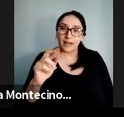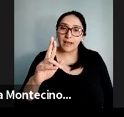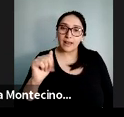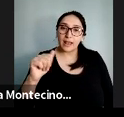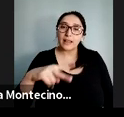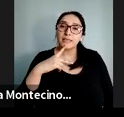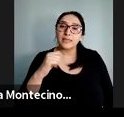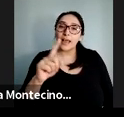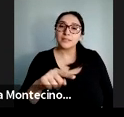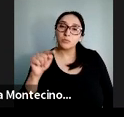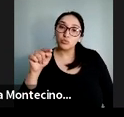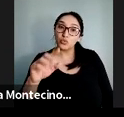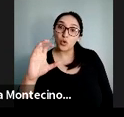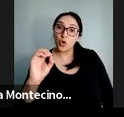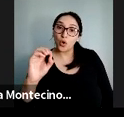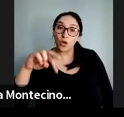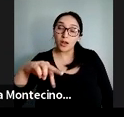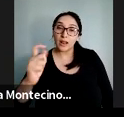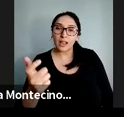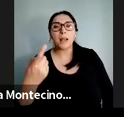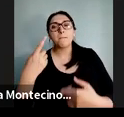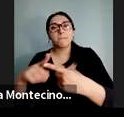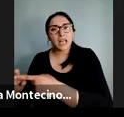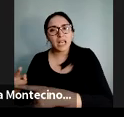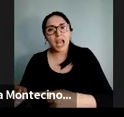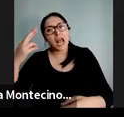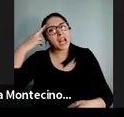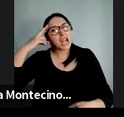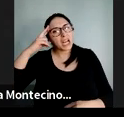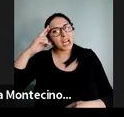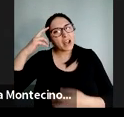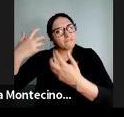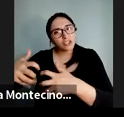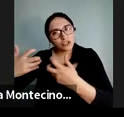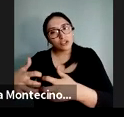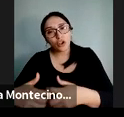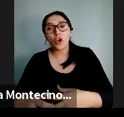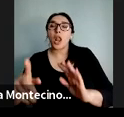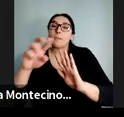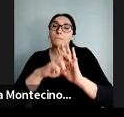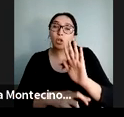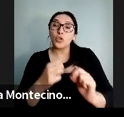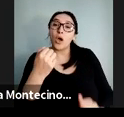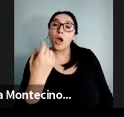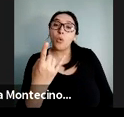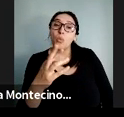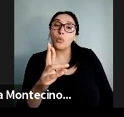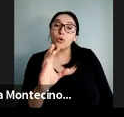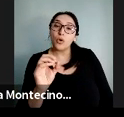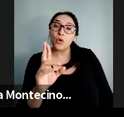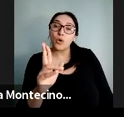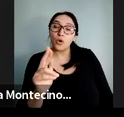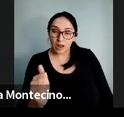estamos compartiendo material, reflexiones constantemente. Tenemos información sobre nuestro proyecto Aurora también.